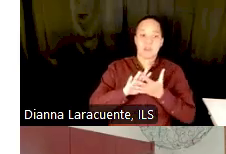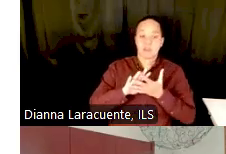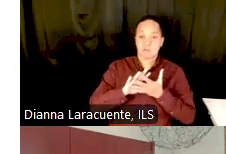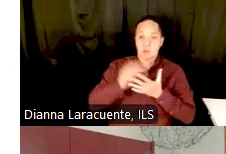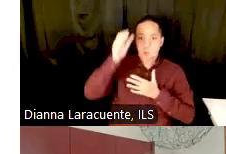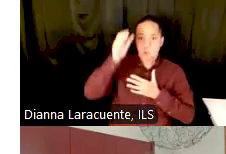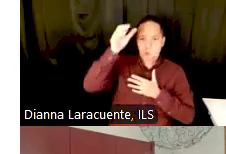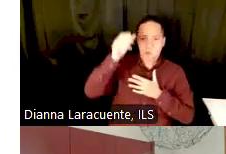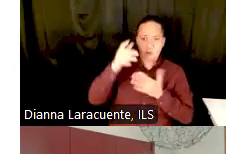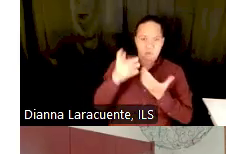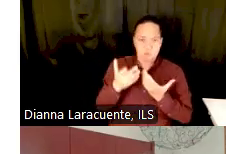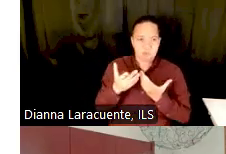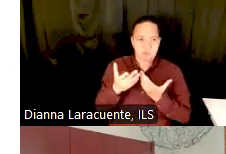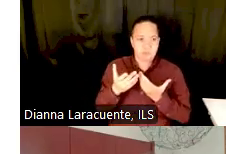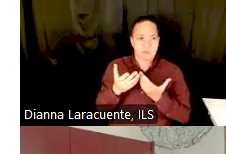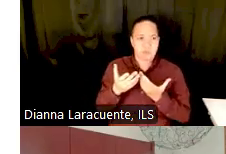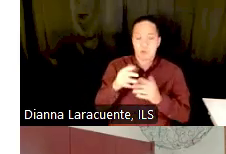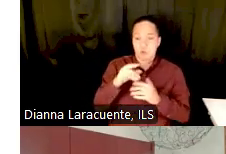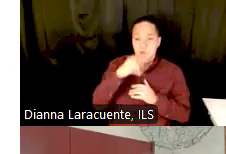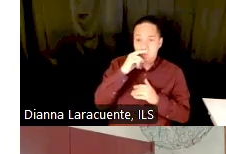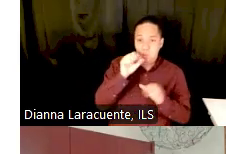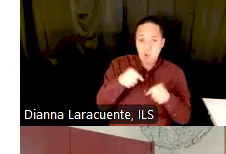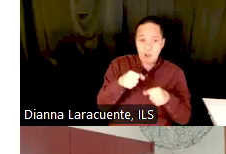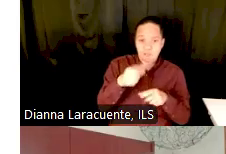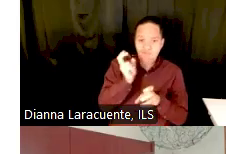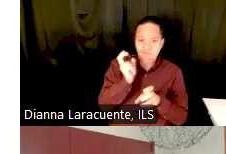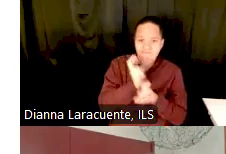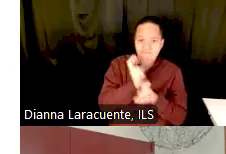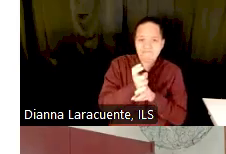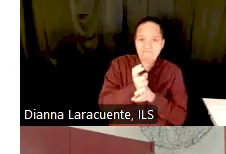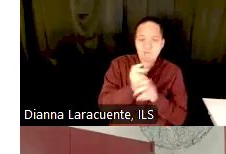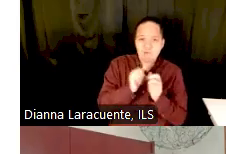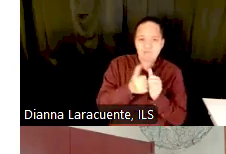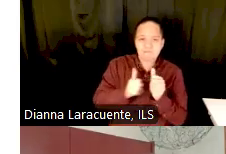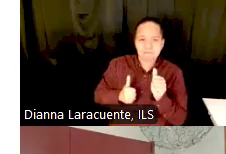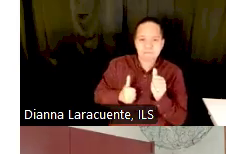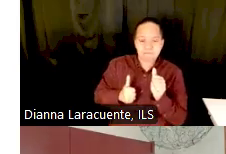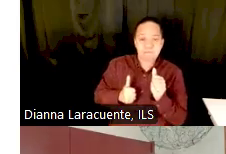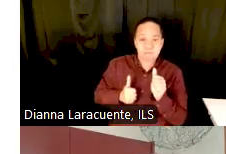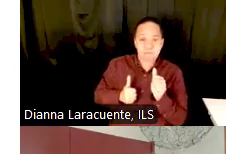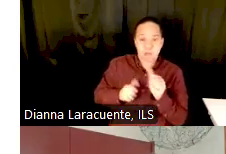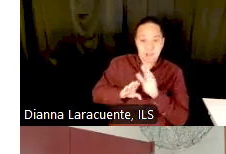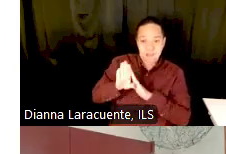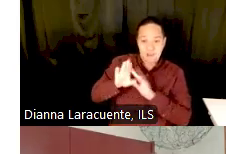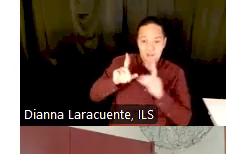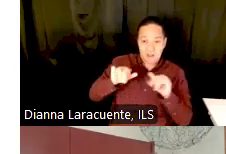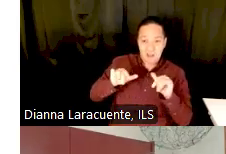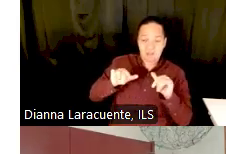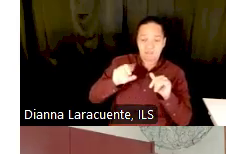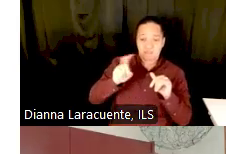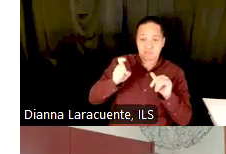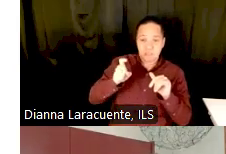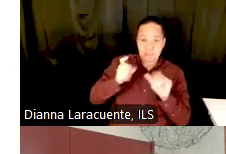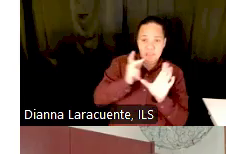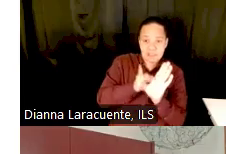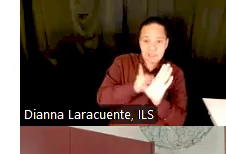de comorbilidad, un niño puede tener una dificultad o una deficiencia en el desarrollo y tener varias condiciones psiquiátricas